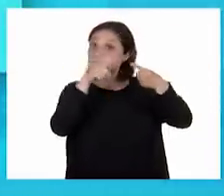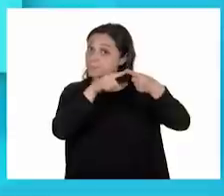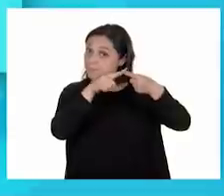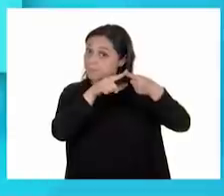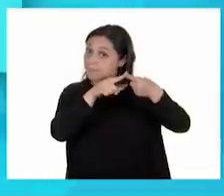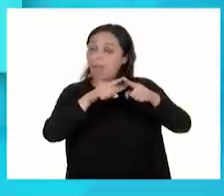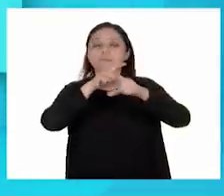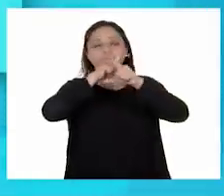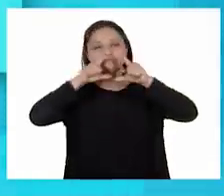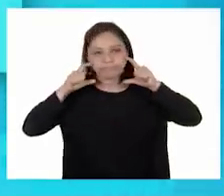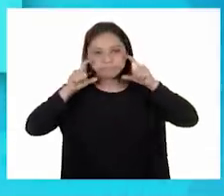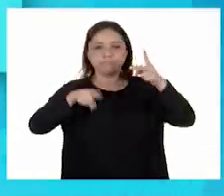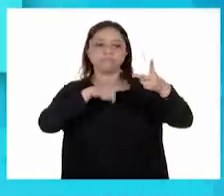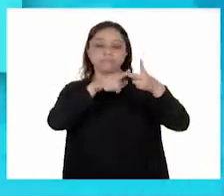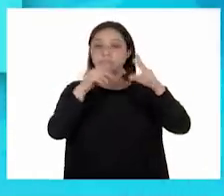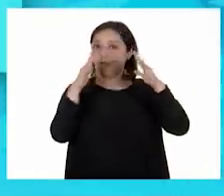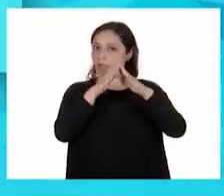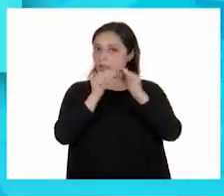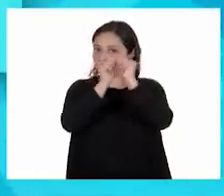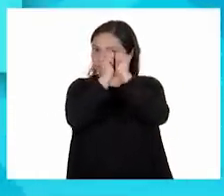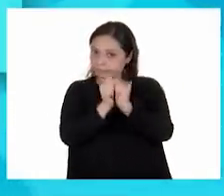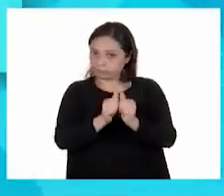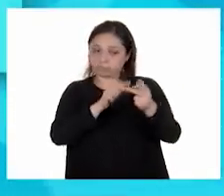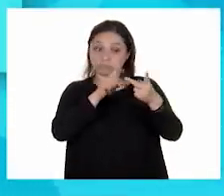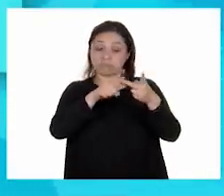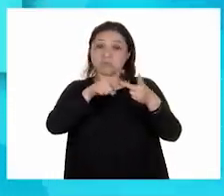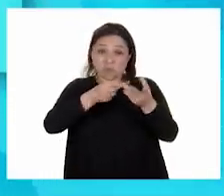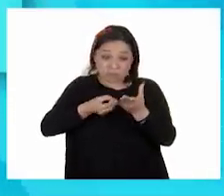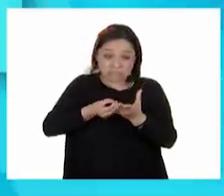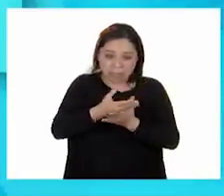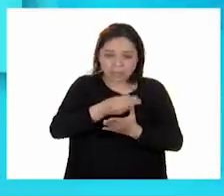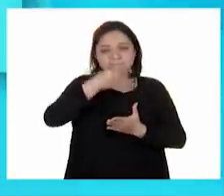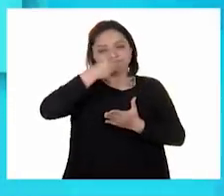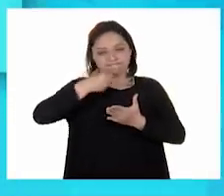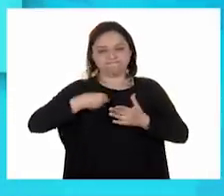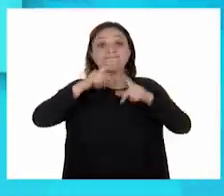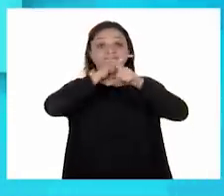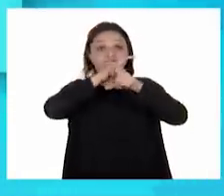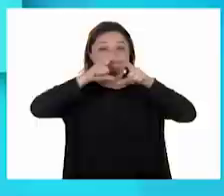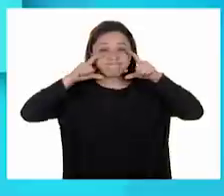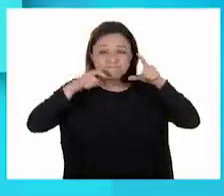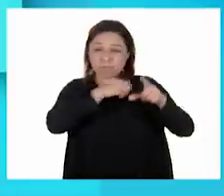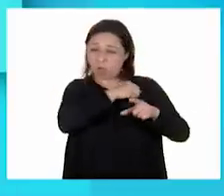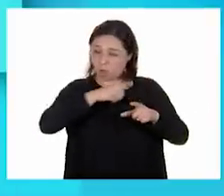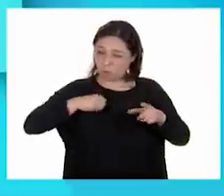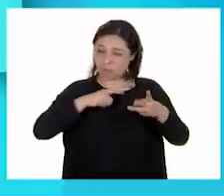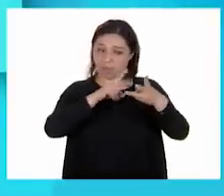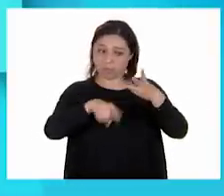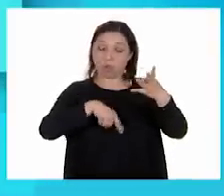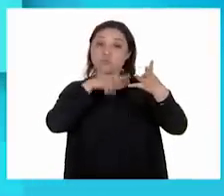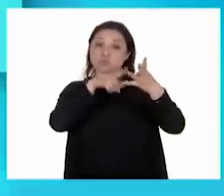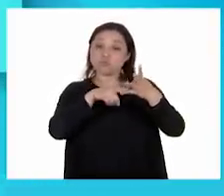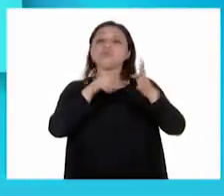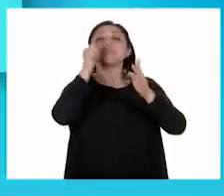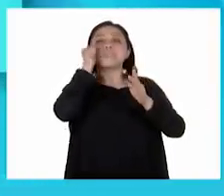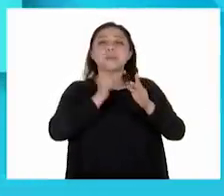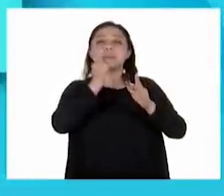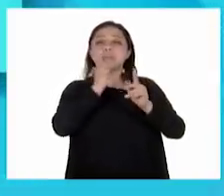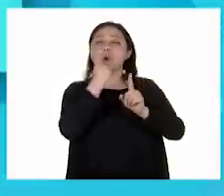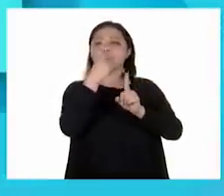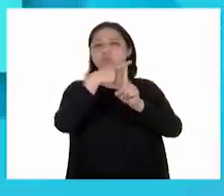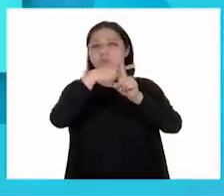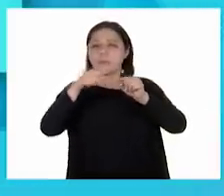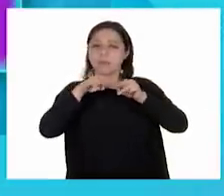Utiliza cubrebocas. No salgas de casa. Si tienes que hacerlo, recuerda que es obligatorio utilizarlo. Mantén una distancia mínima de un